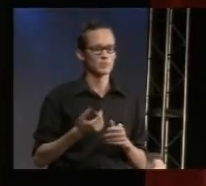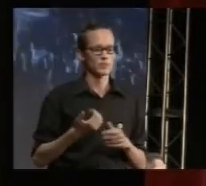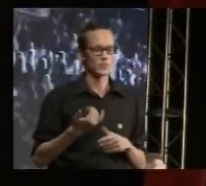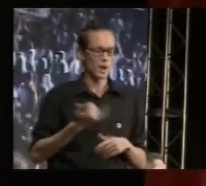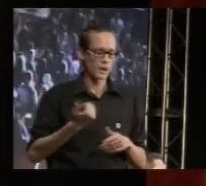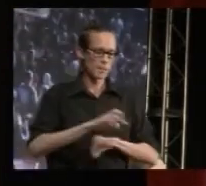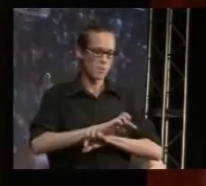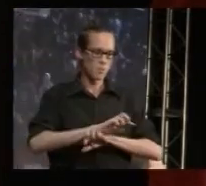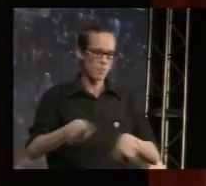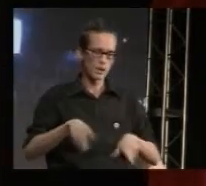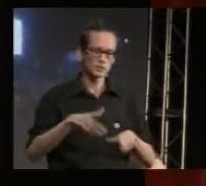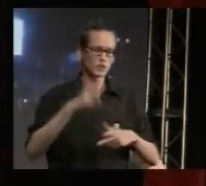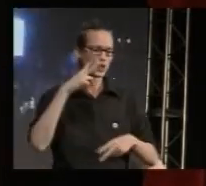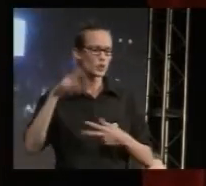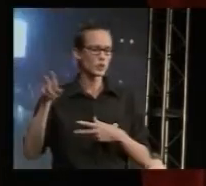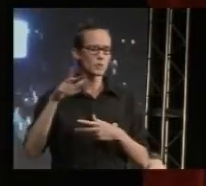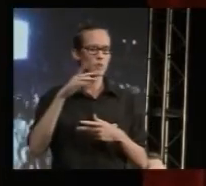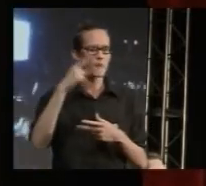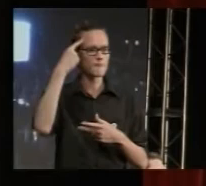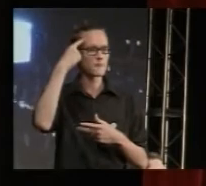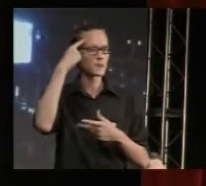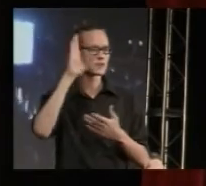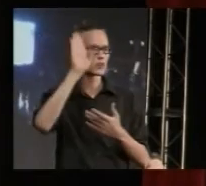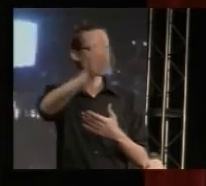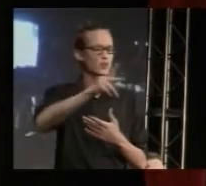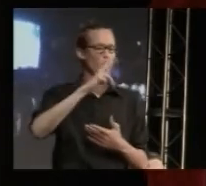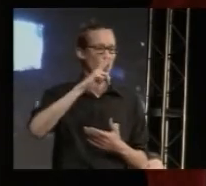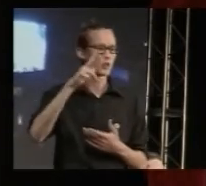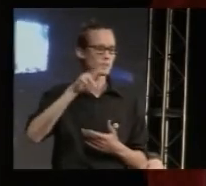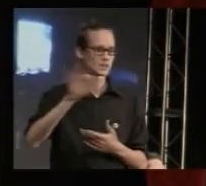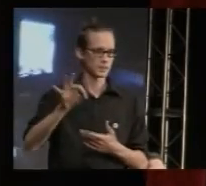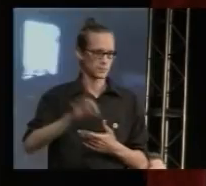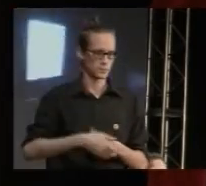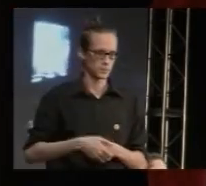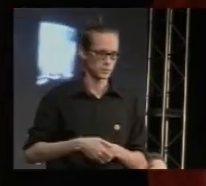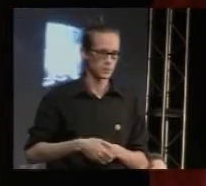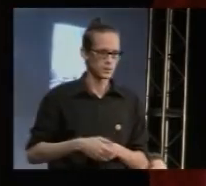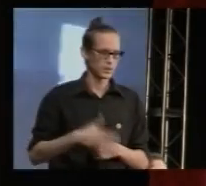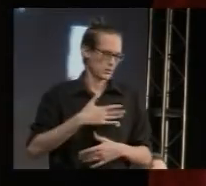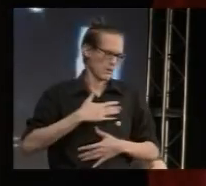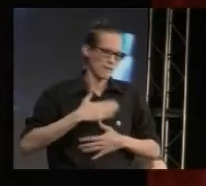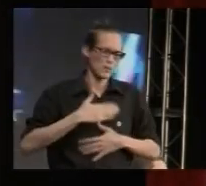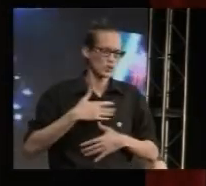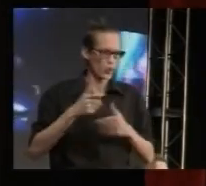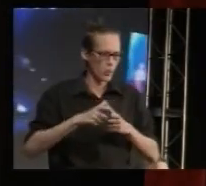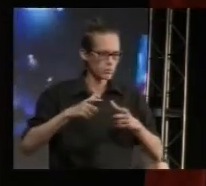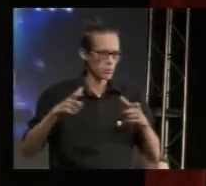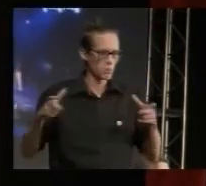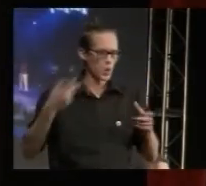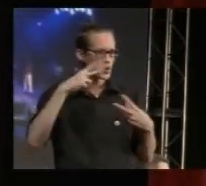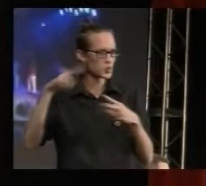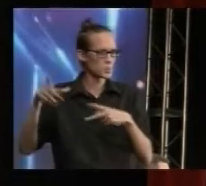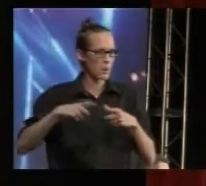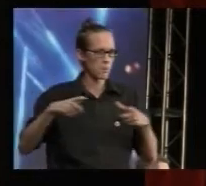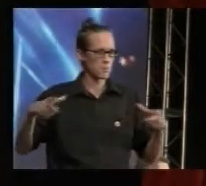Paraná con horizonte hacia el 2030 y estamos más satisfechos de cómo crece la actividad turística en la ciudad. Durante el